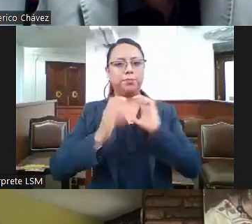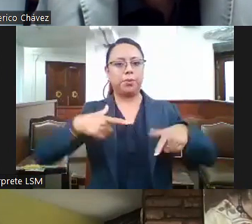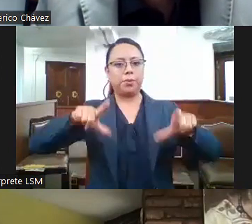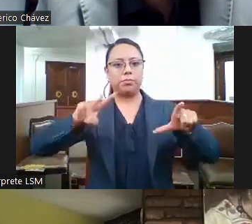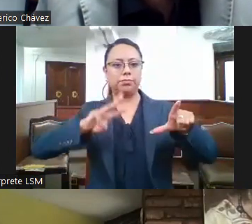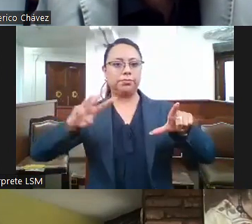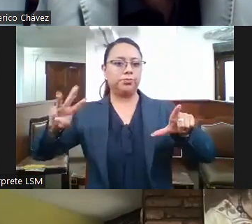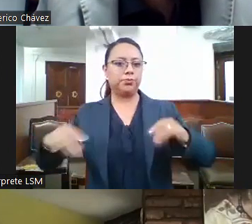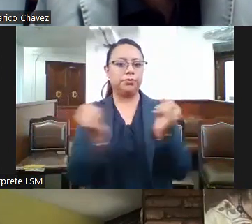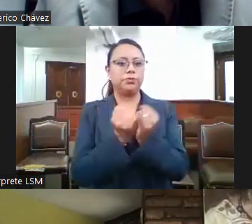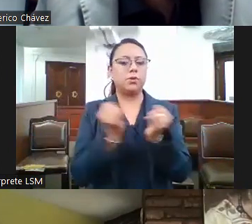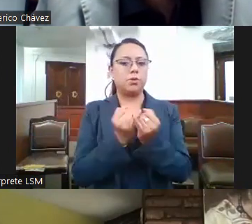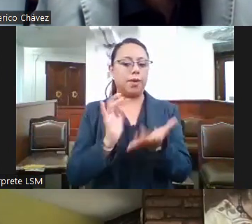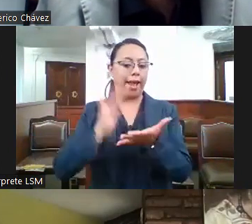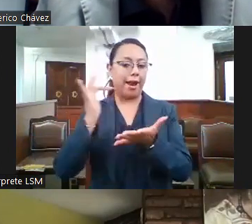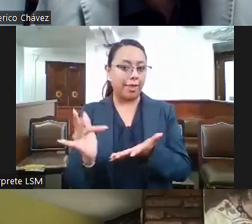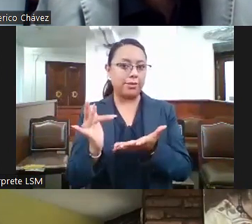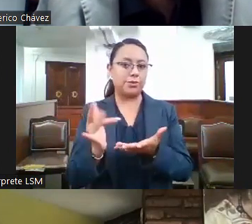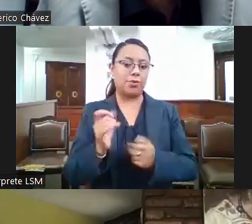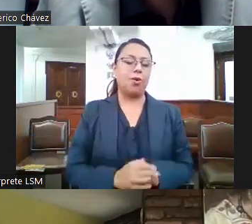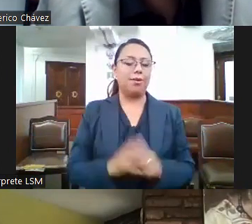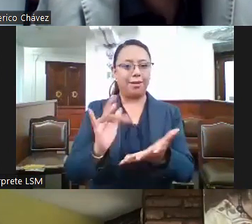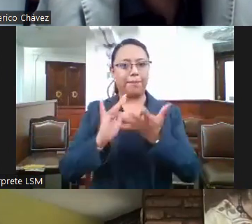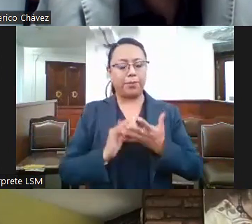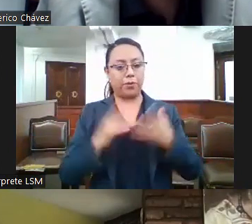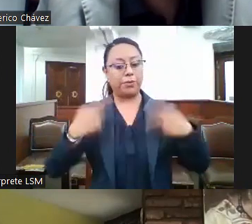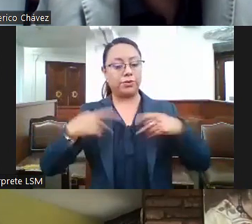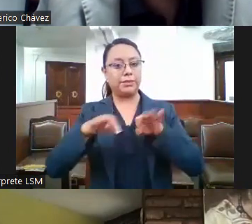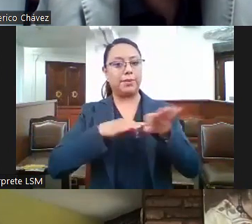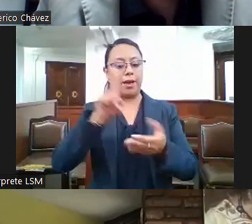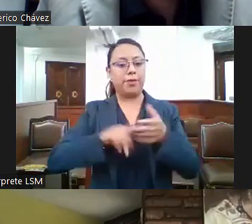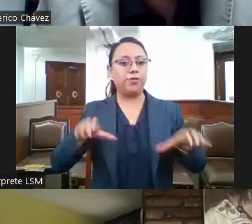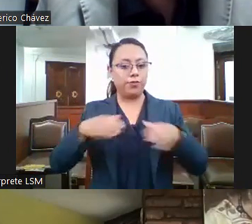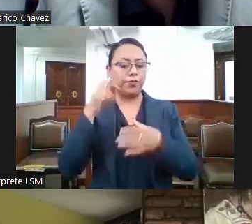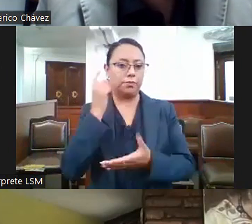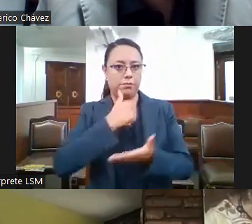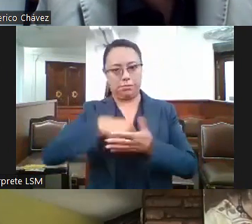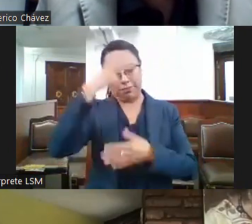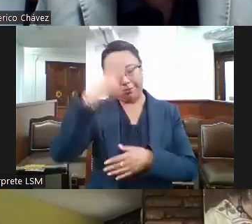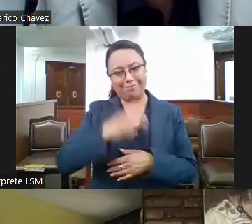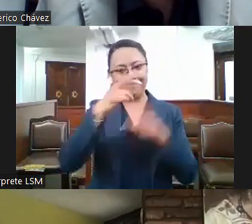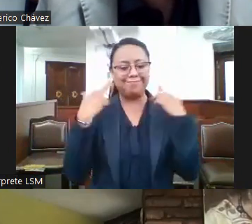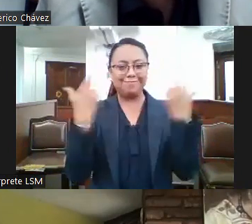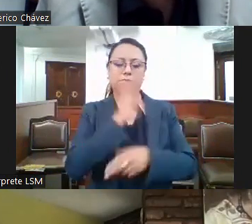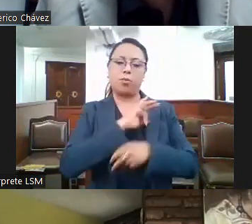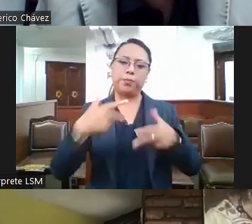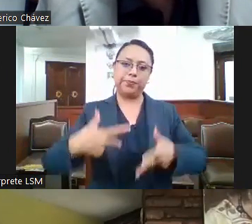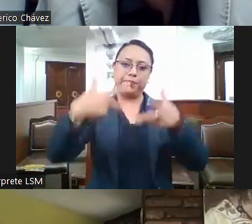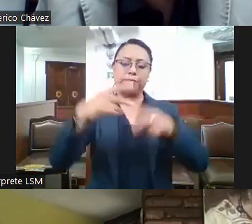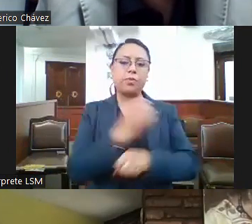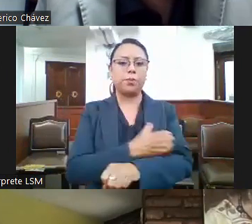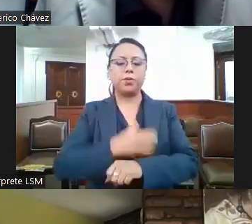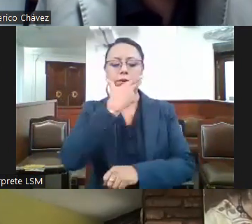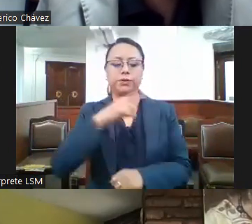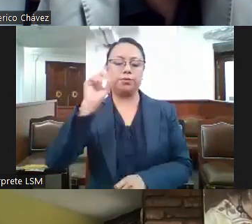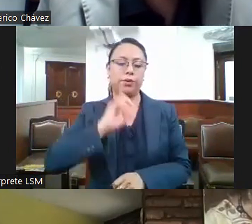agradeciendo también el apoyo del personal del Congreso para que esta sesión pueda realizarse de modo virtual. Compañeras y compañeros